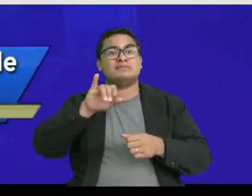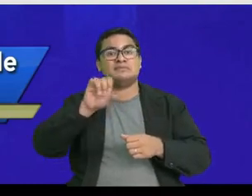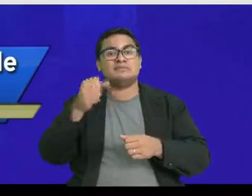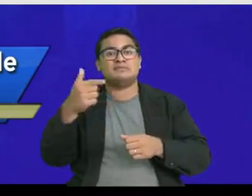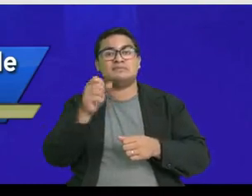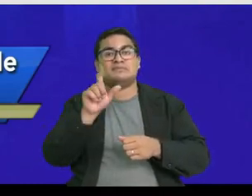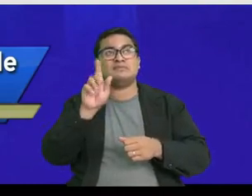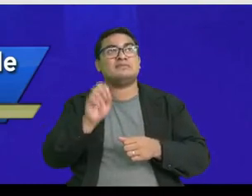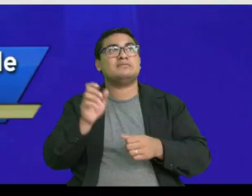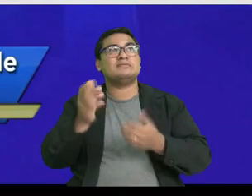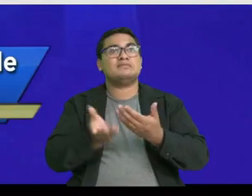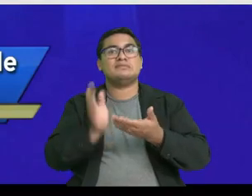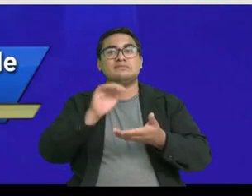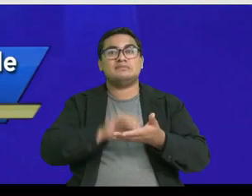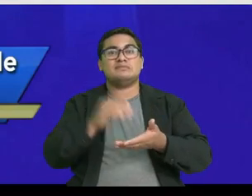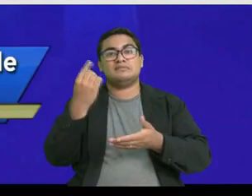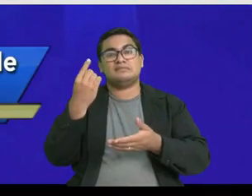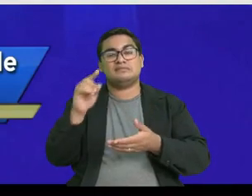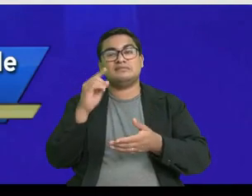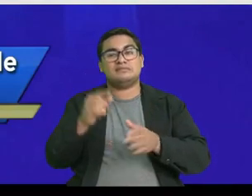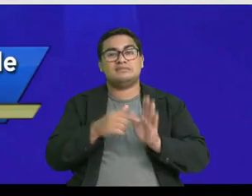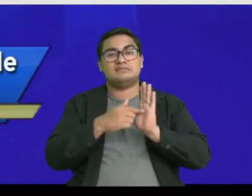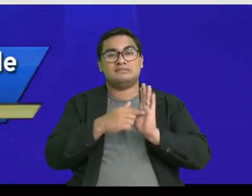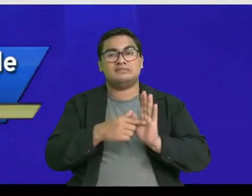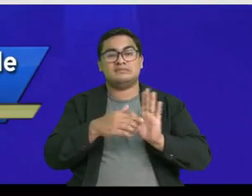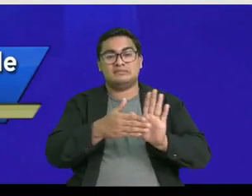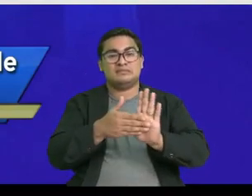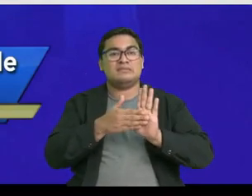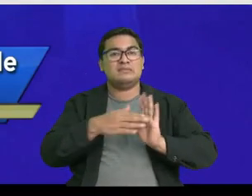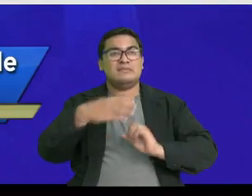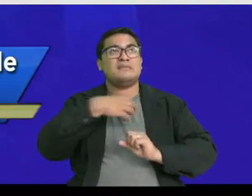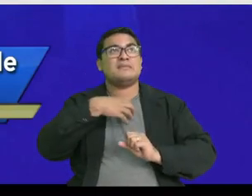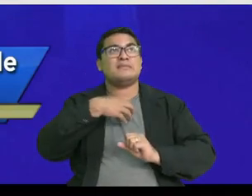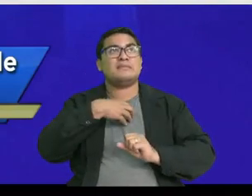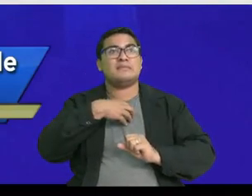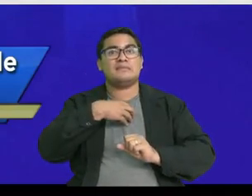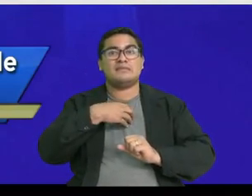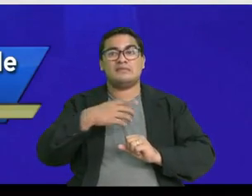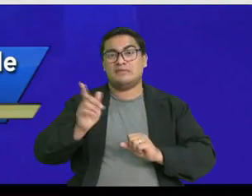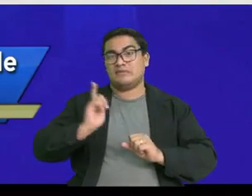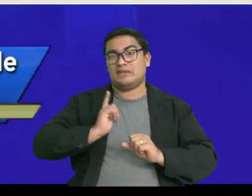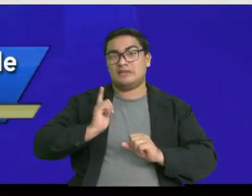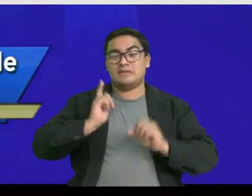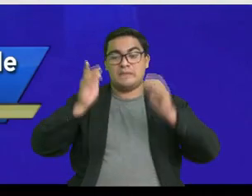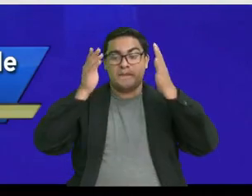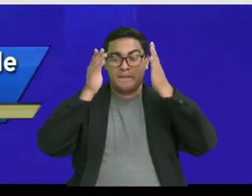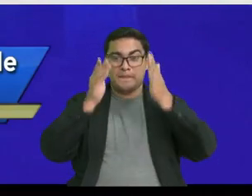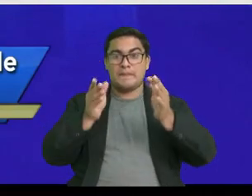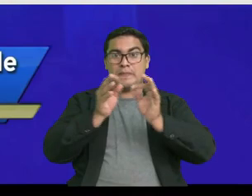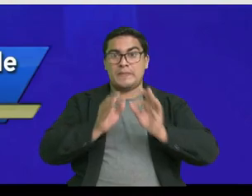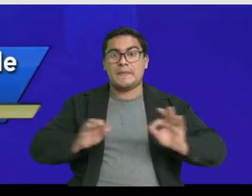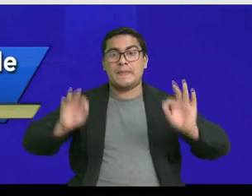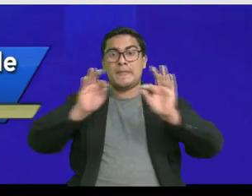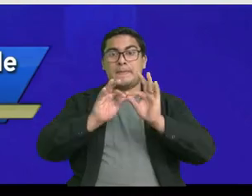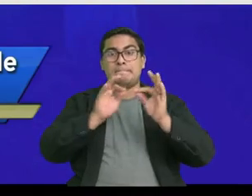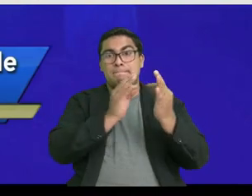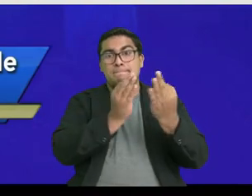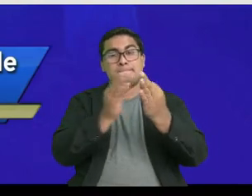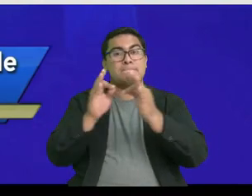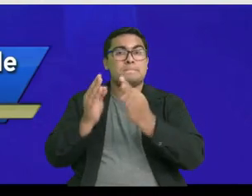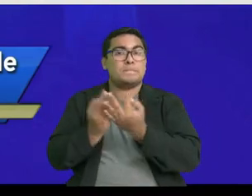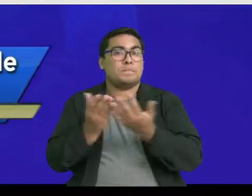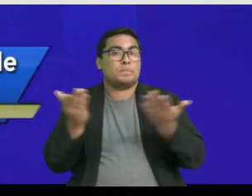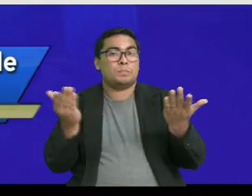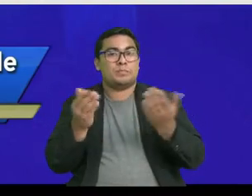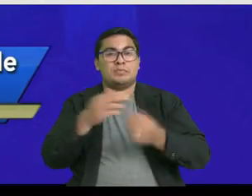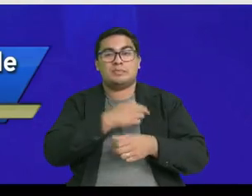es una gran restitución de derechos, porque si el modelo nuestro, sí, tiene, sí, como centro la familia en todo